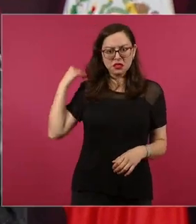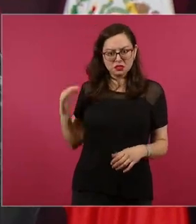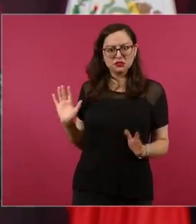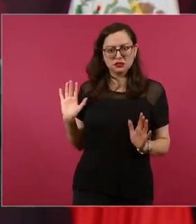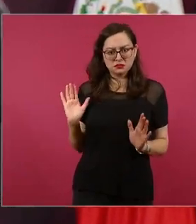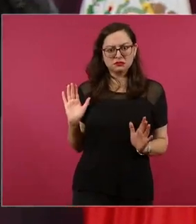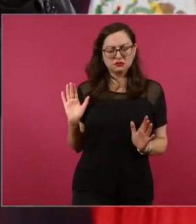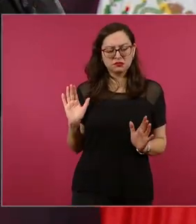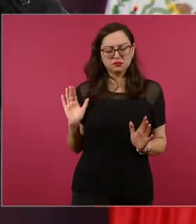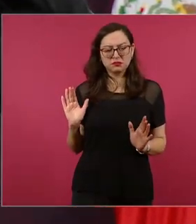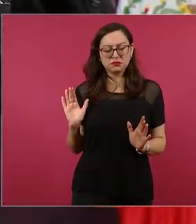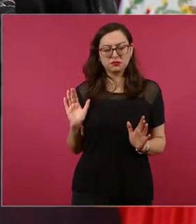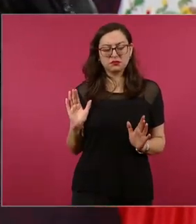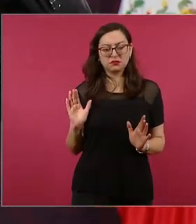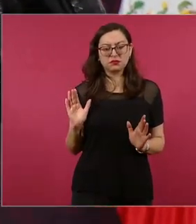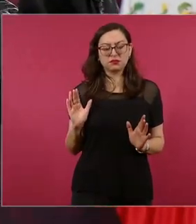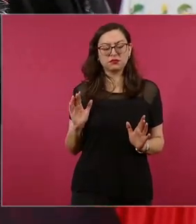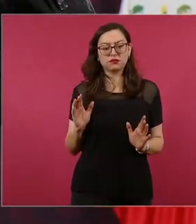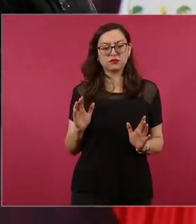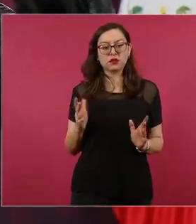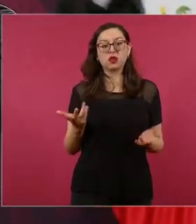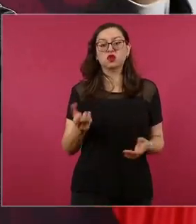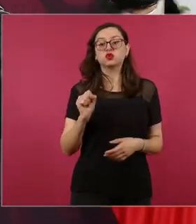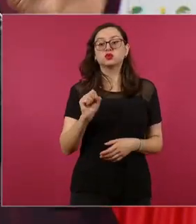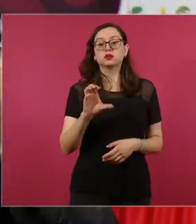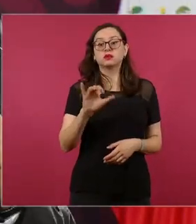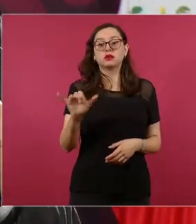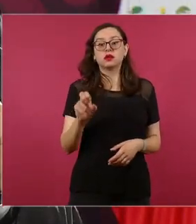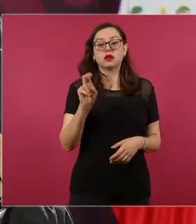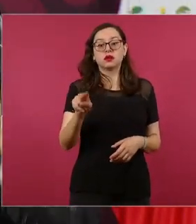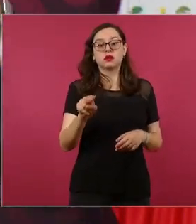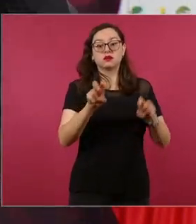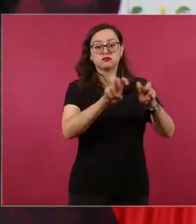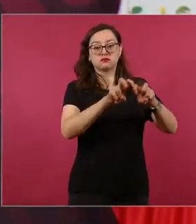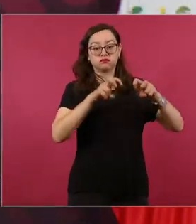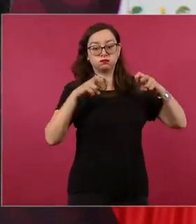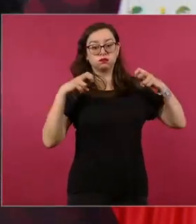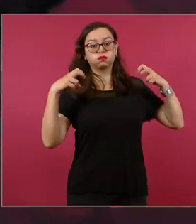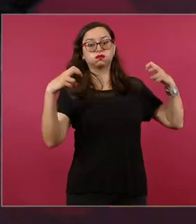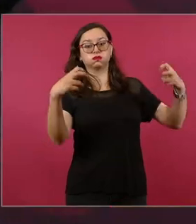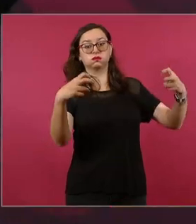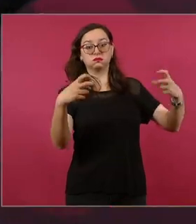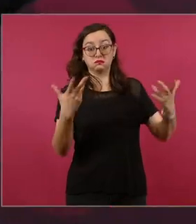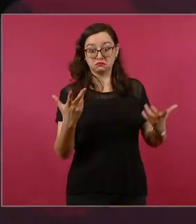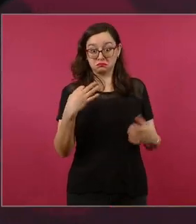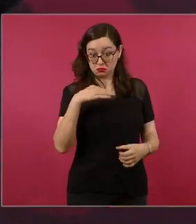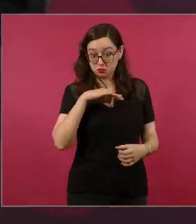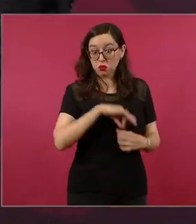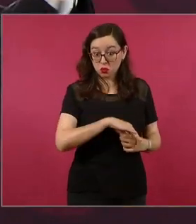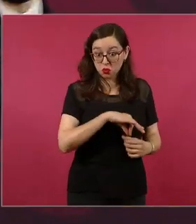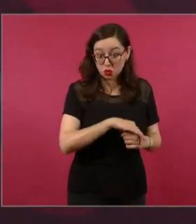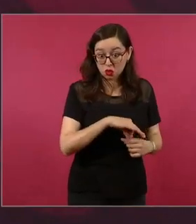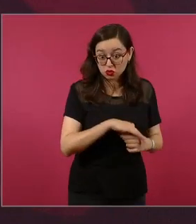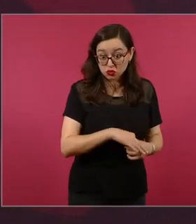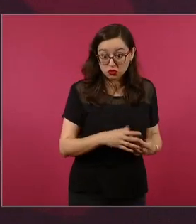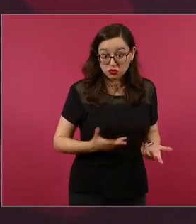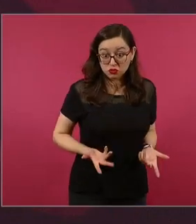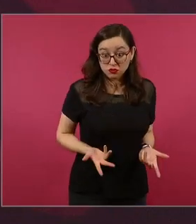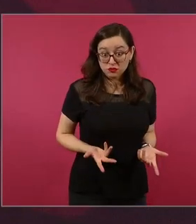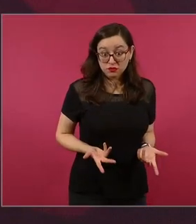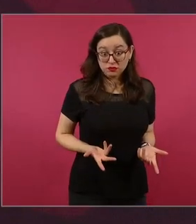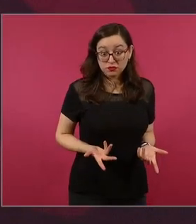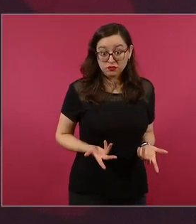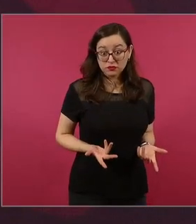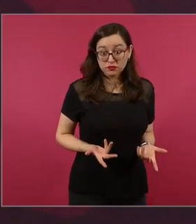se elegía a los integrantes de la Suprema Corte. Y el que era presidente de la Corte, que